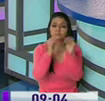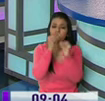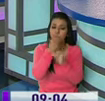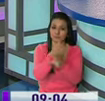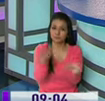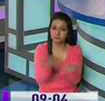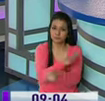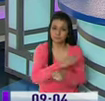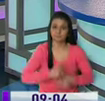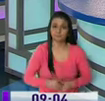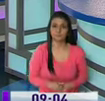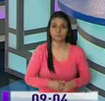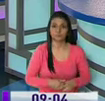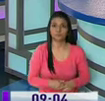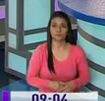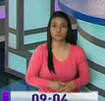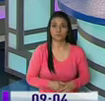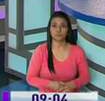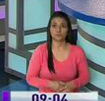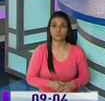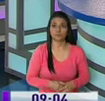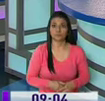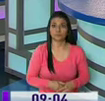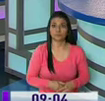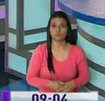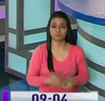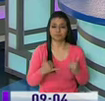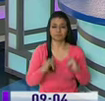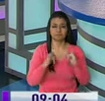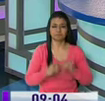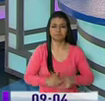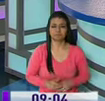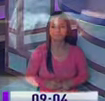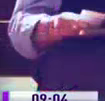completo. Así es, nosotros en este momento vamos a continuar con más noticias.